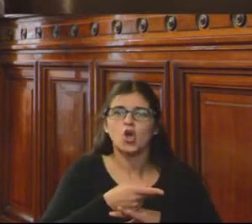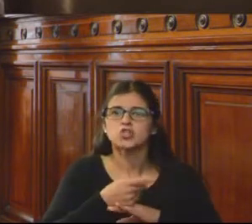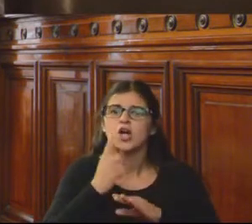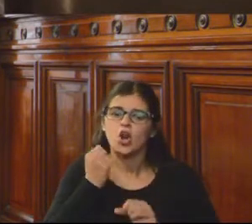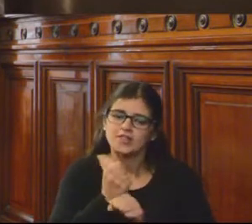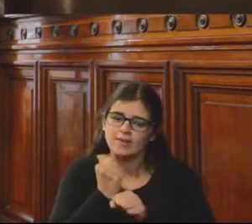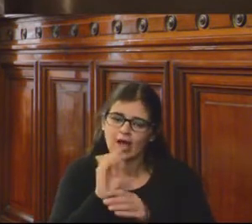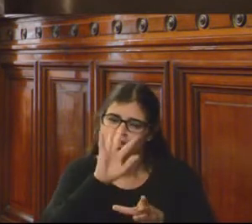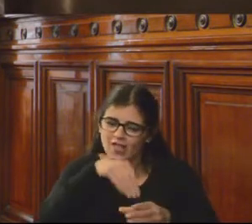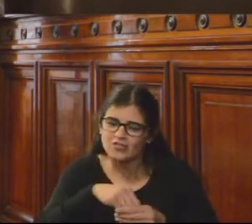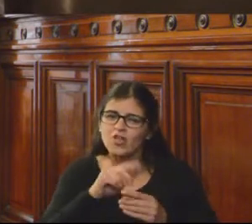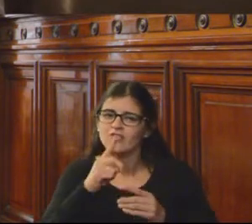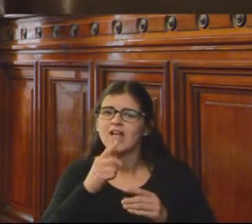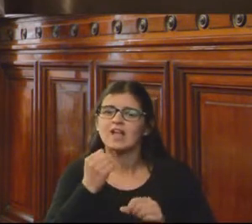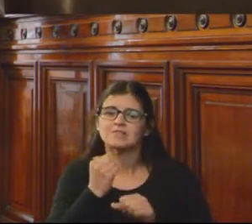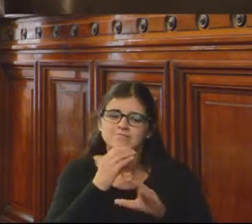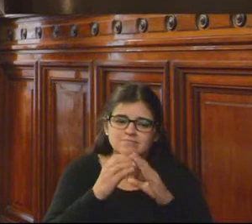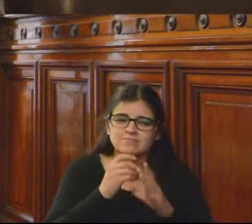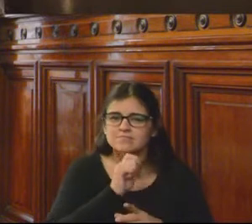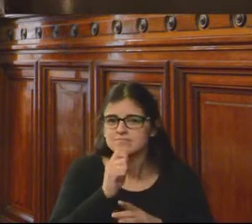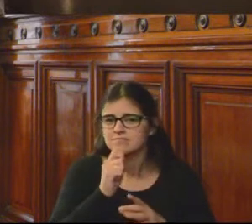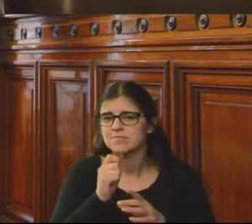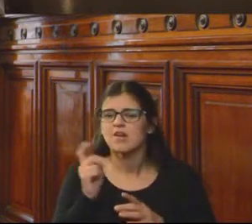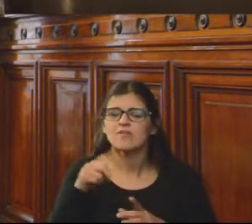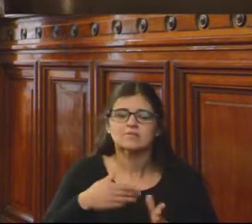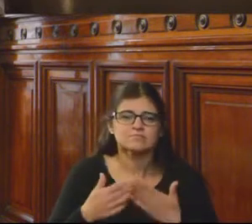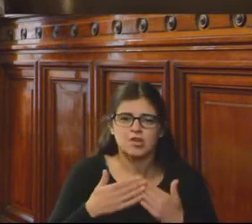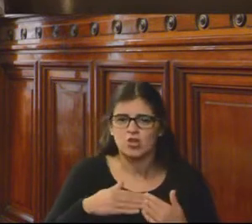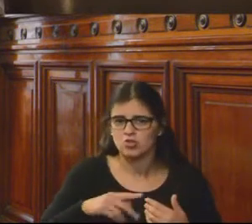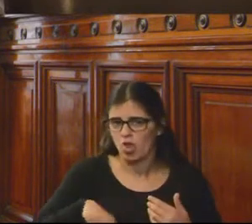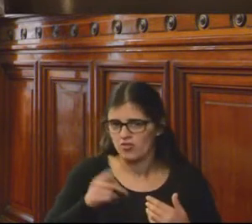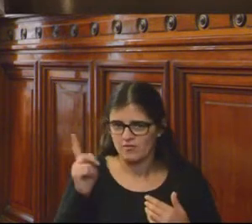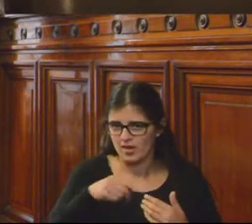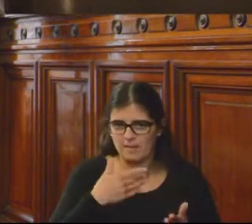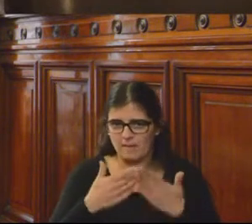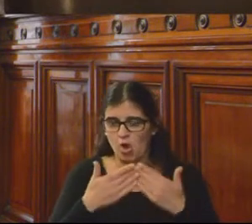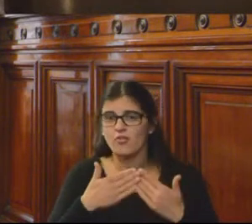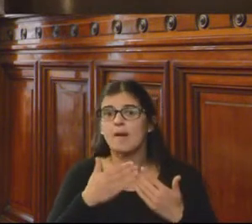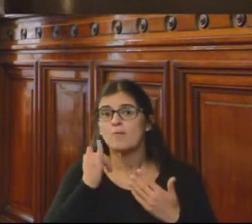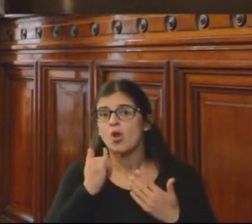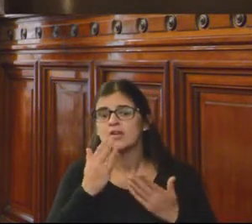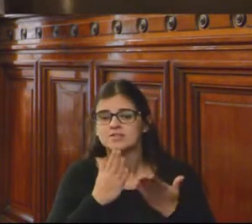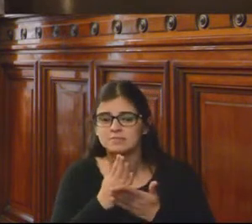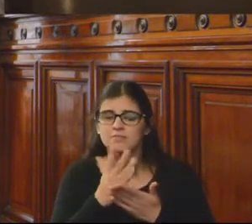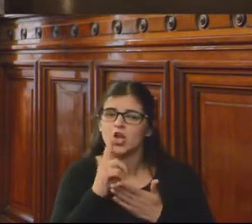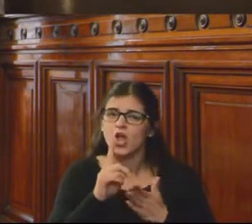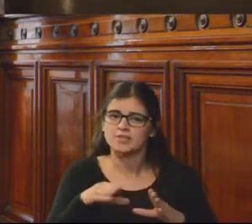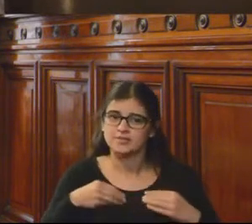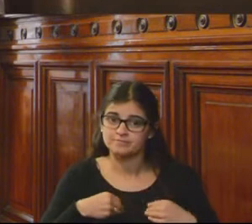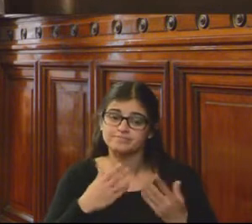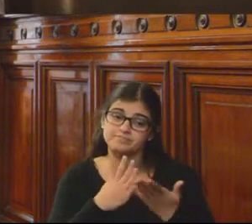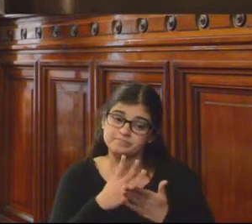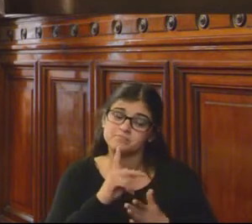social, venga de donde venga. El tema del supuesto cierre de canales, nosotros debemos decir, lo